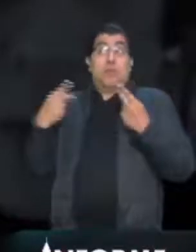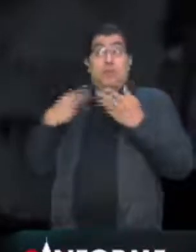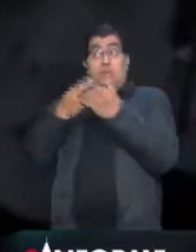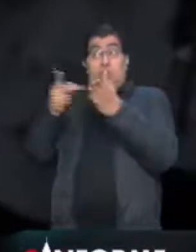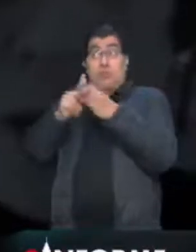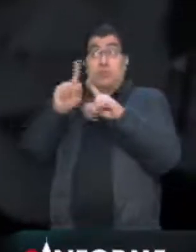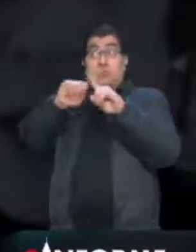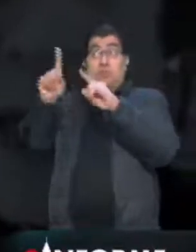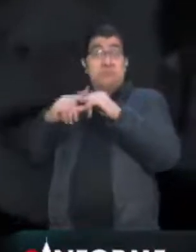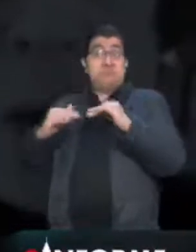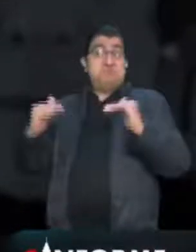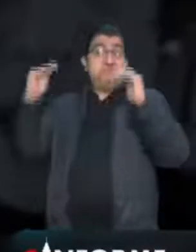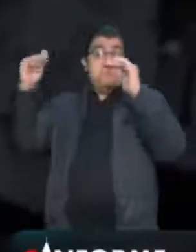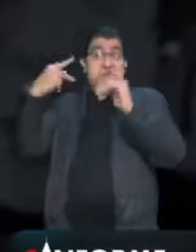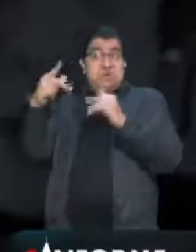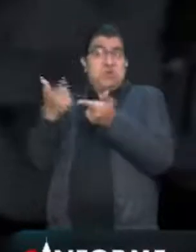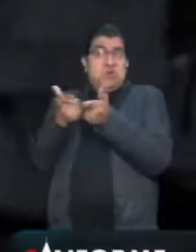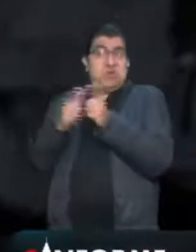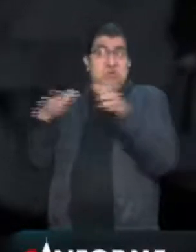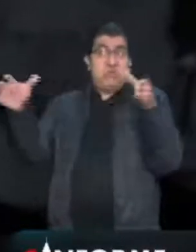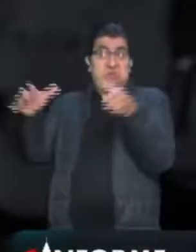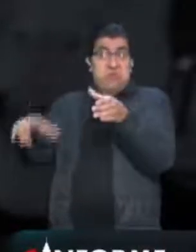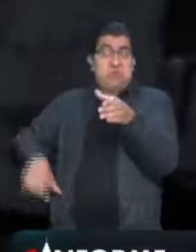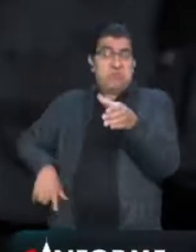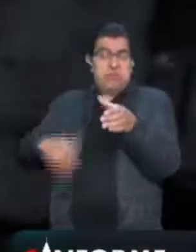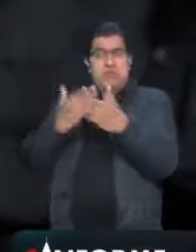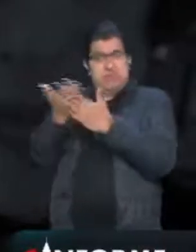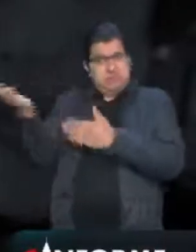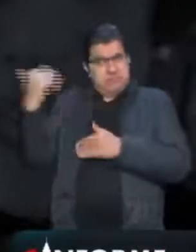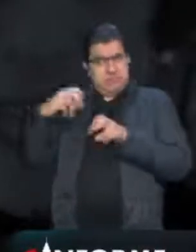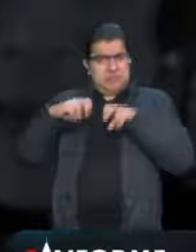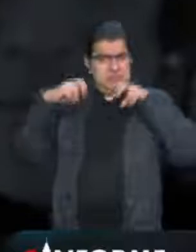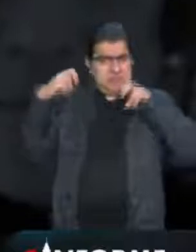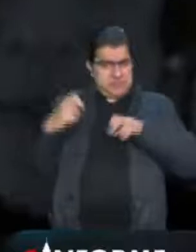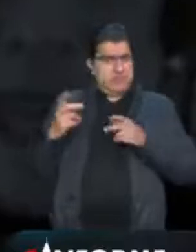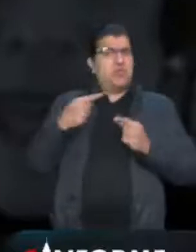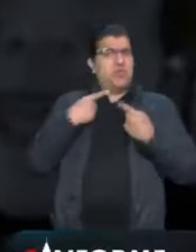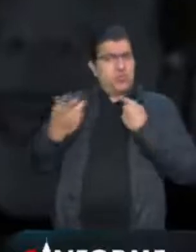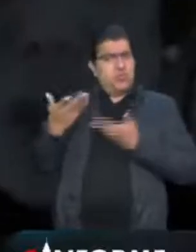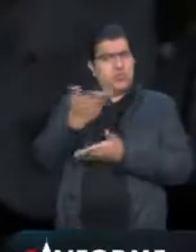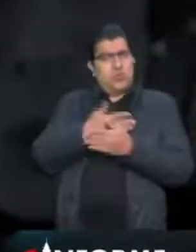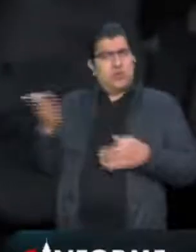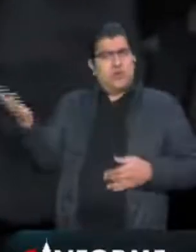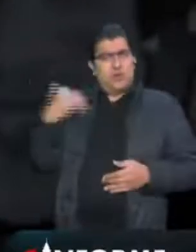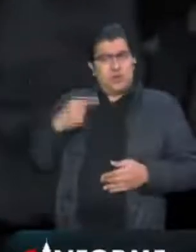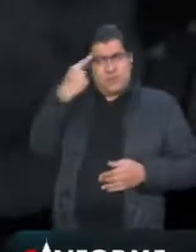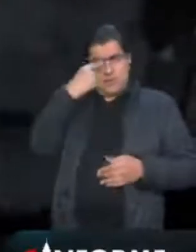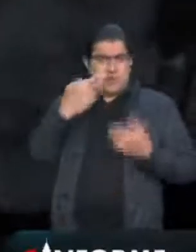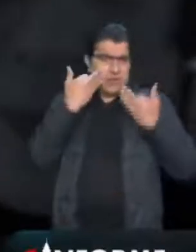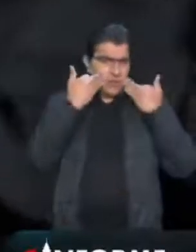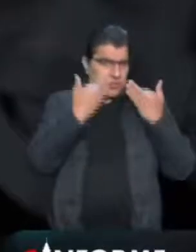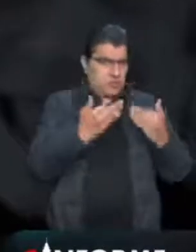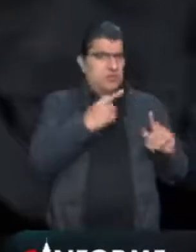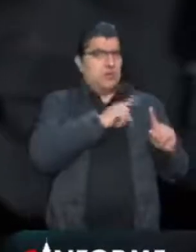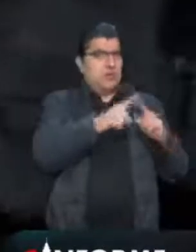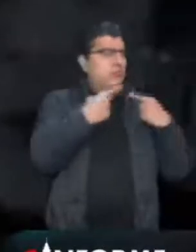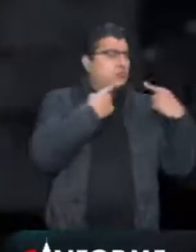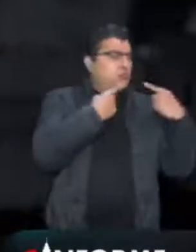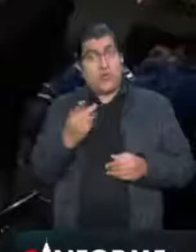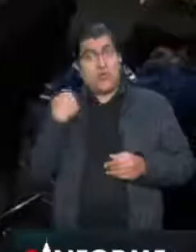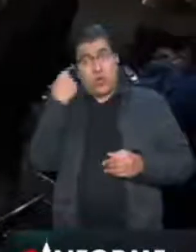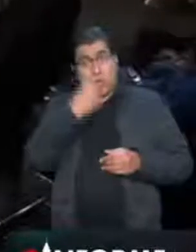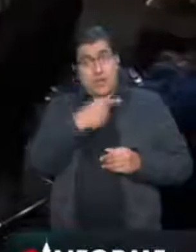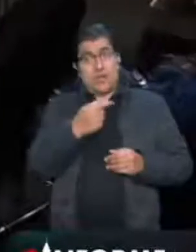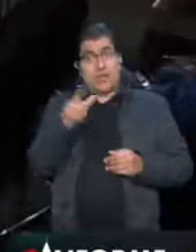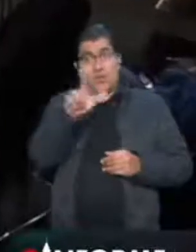en el gobierno. Lo invito al aula para que escuche los debates, la